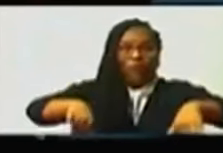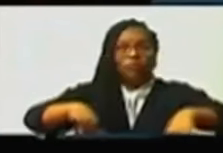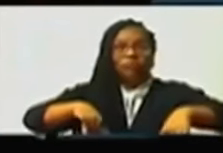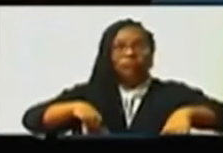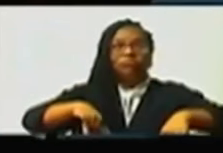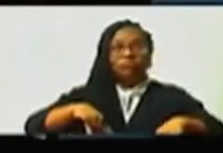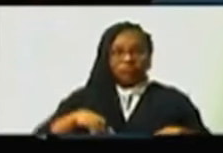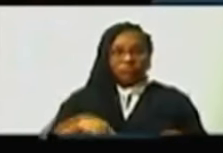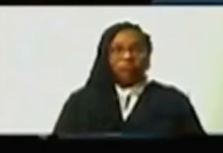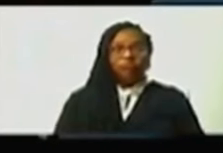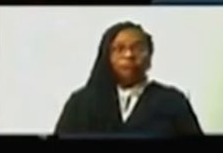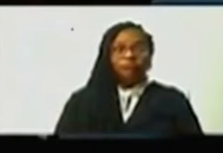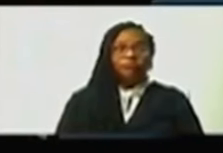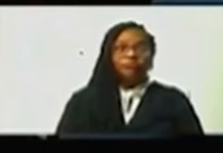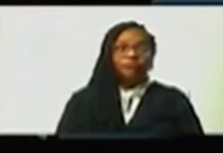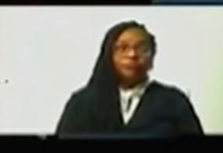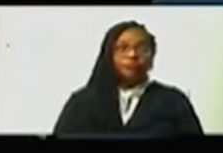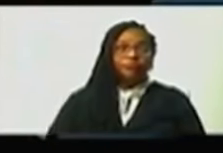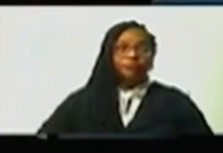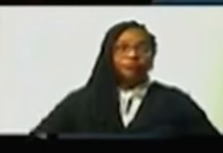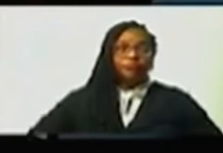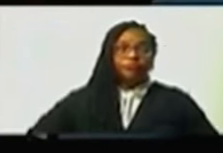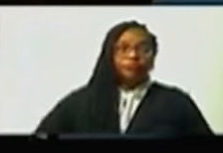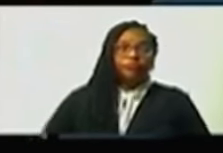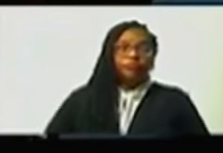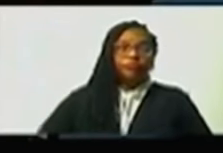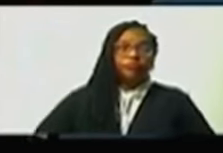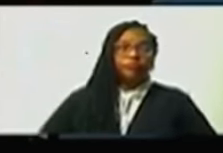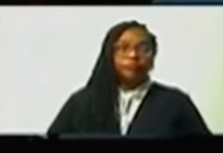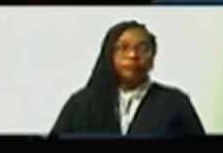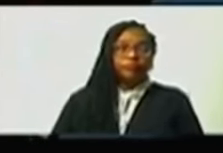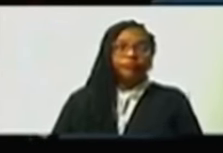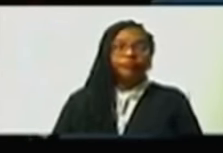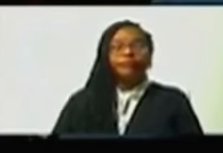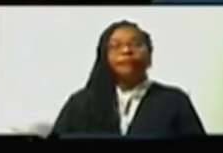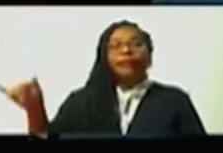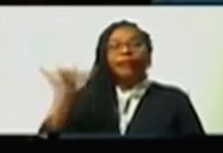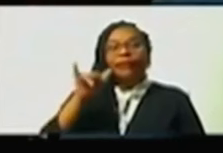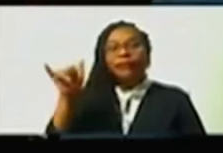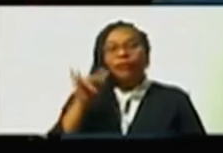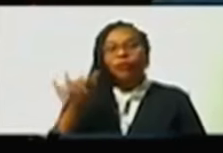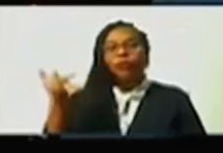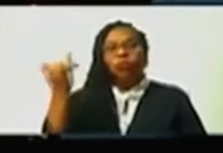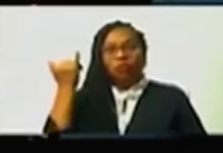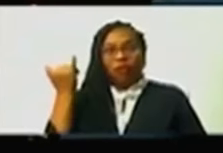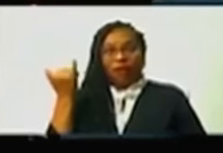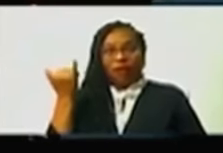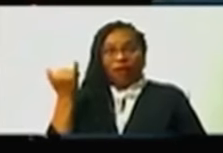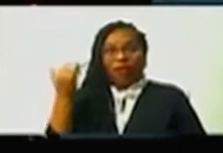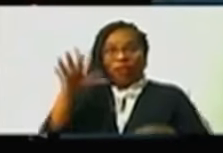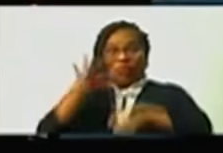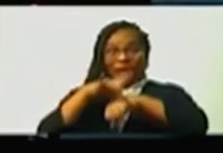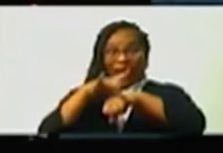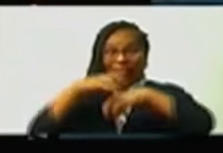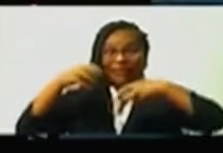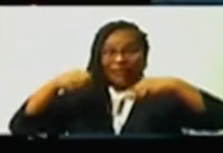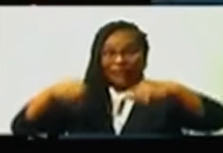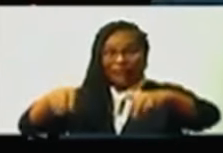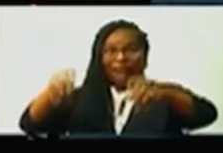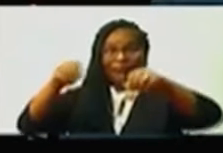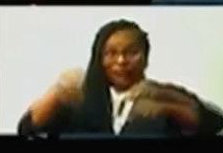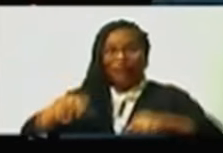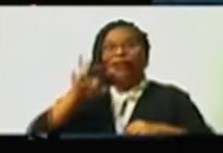destruidas. Pero asimismo también, al ser una provincia tan productiva y agrícola, también afectó grandemente las producciones